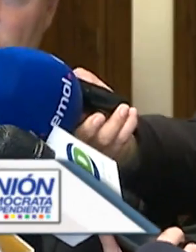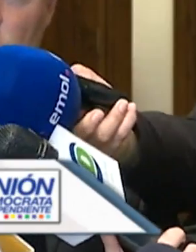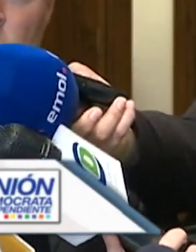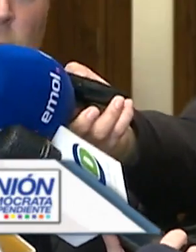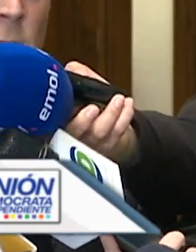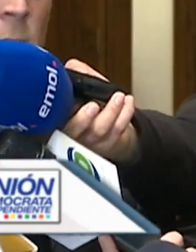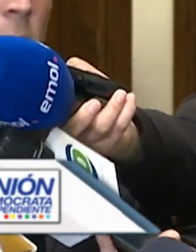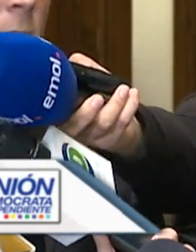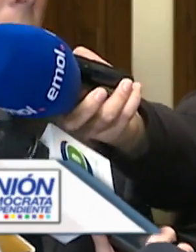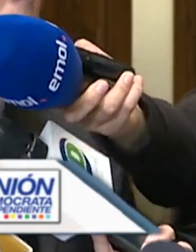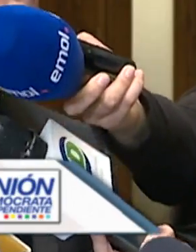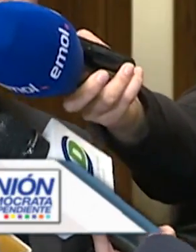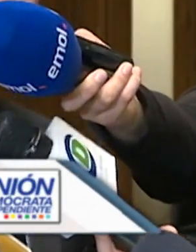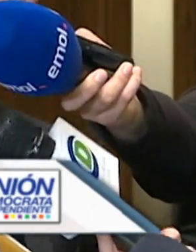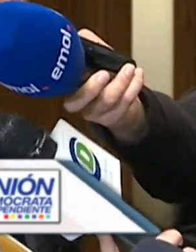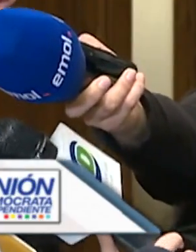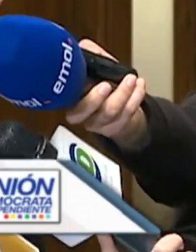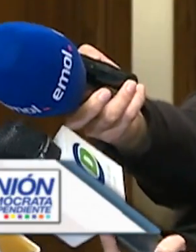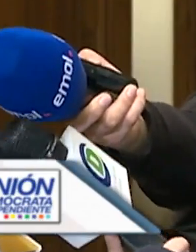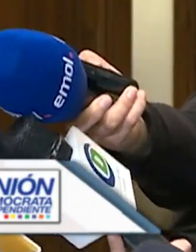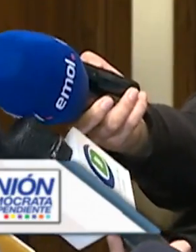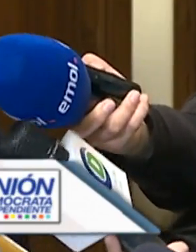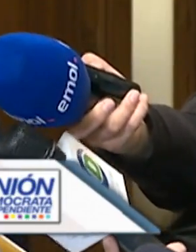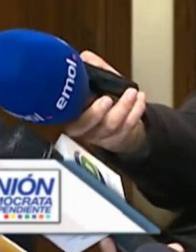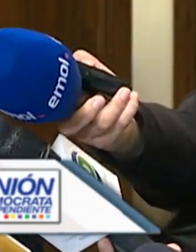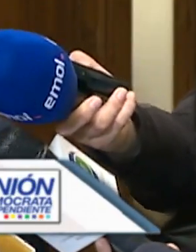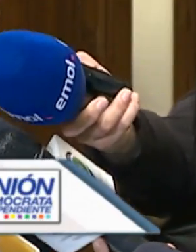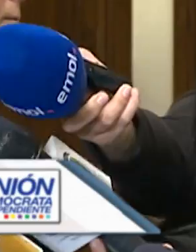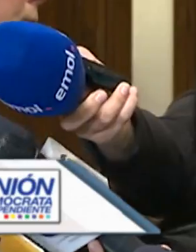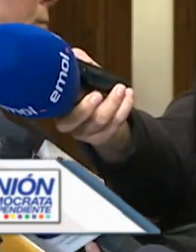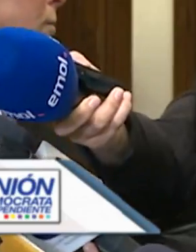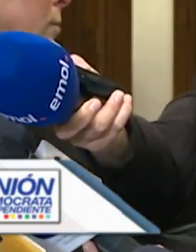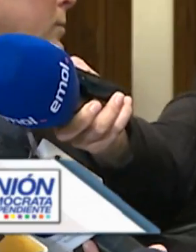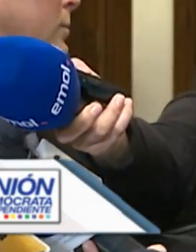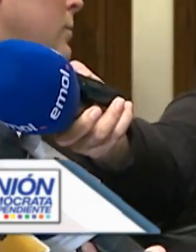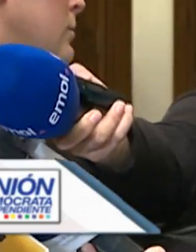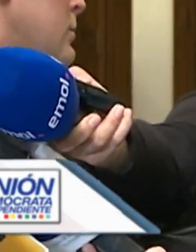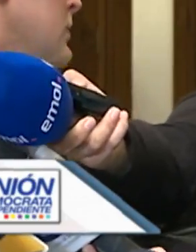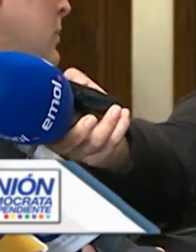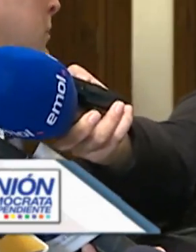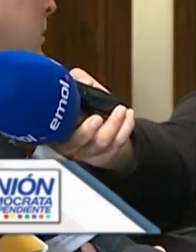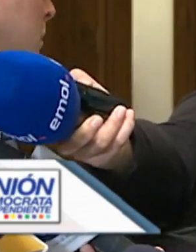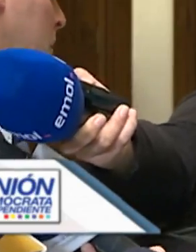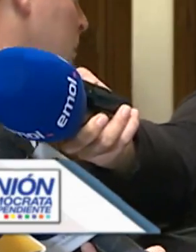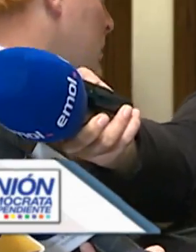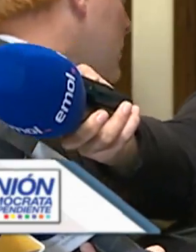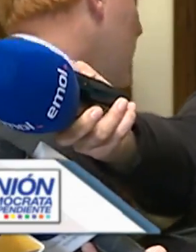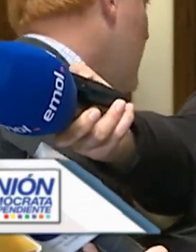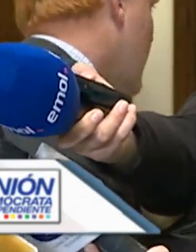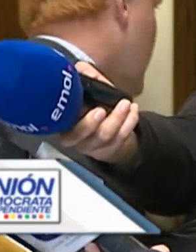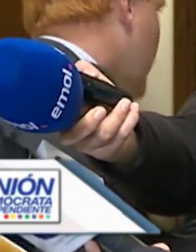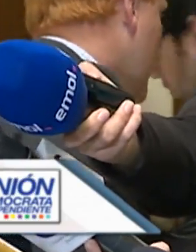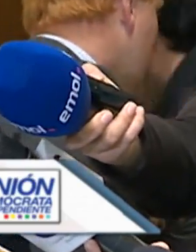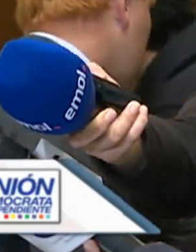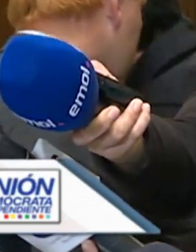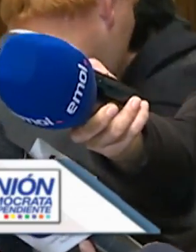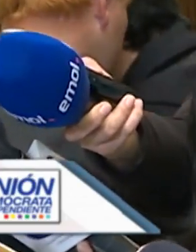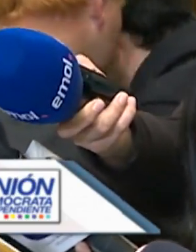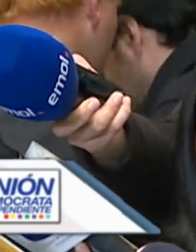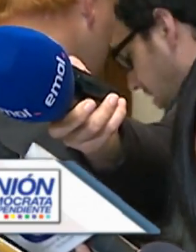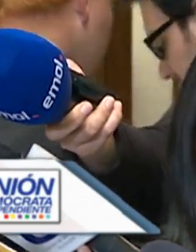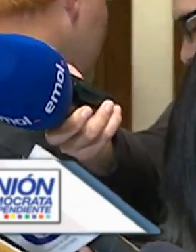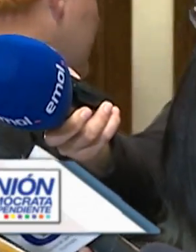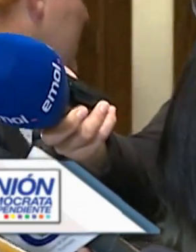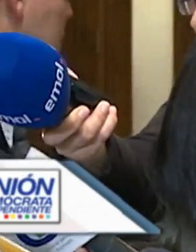falso pero hoy día queda ratificado en la ley y por último en el caso de clínicas es decir personas o urgencias personas que van allá